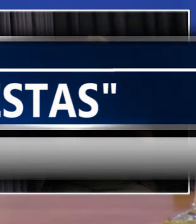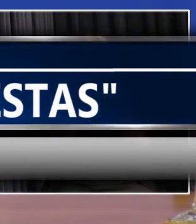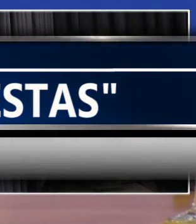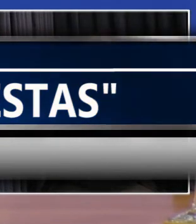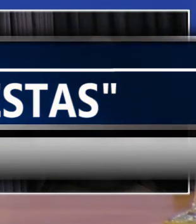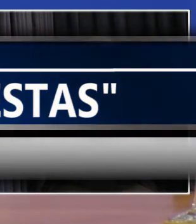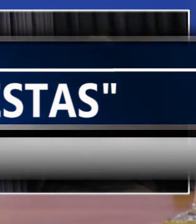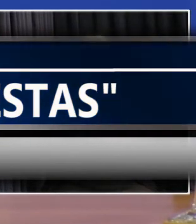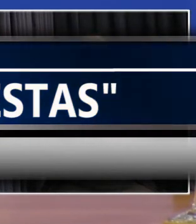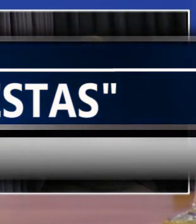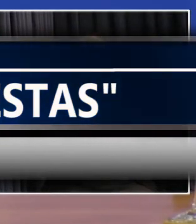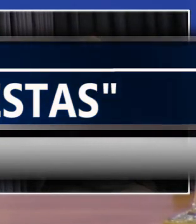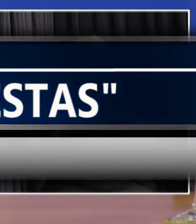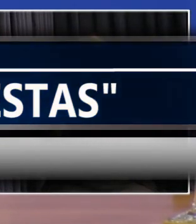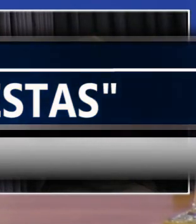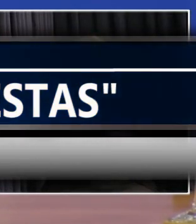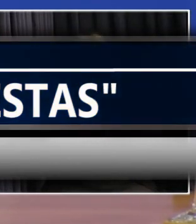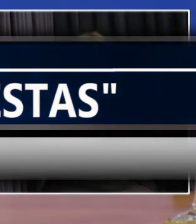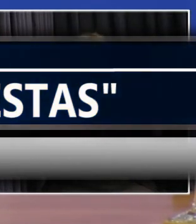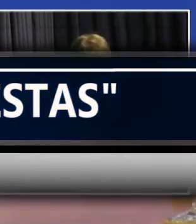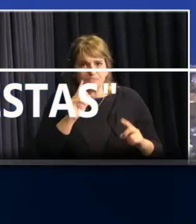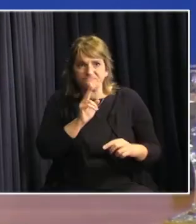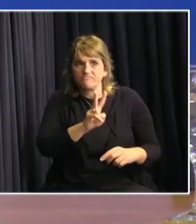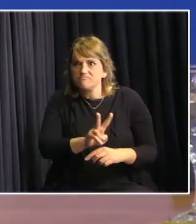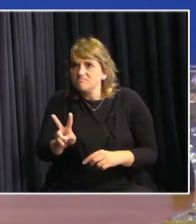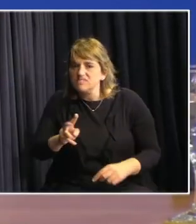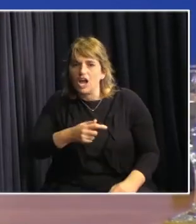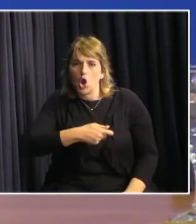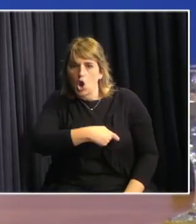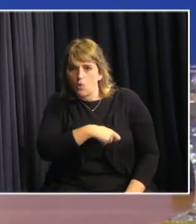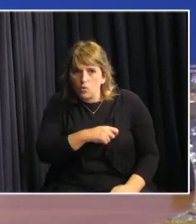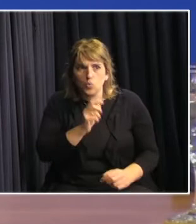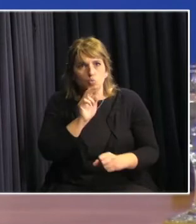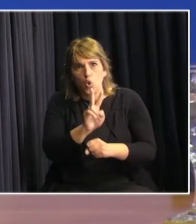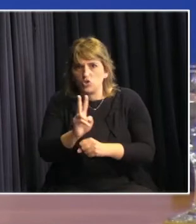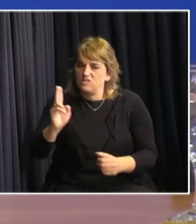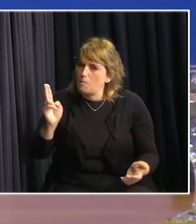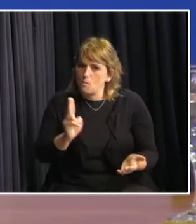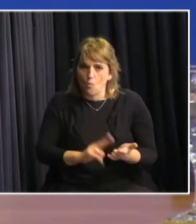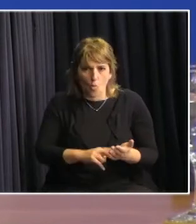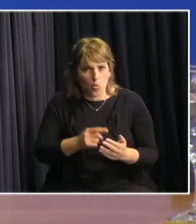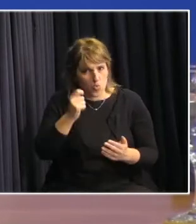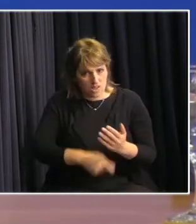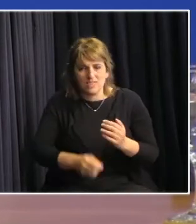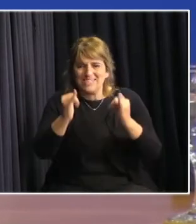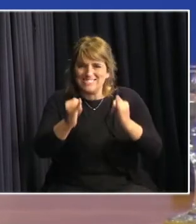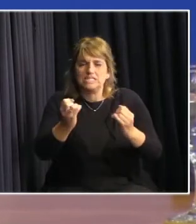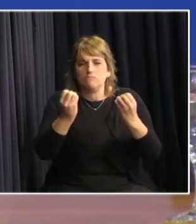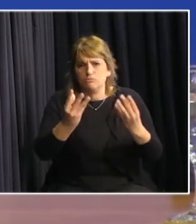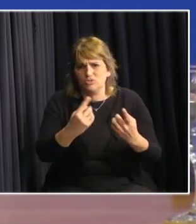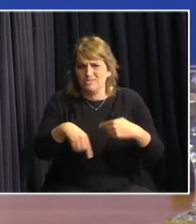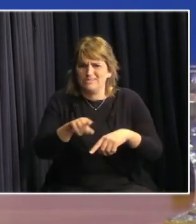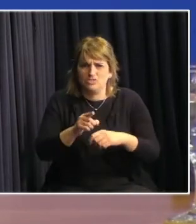contundente y muy firme con esto vamos a inspeccionar vamos a multar porque la verdad que esto atenta contra todas las